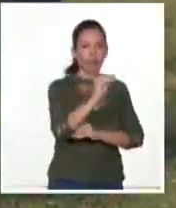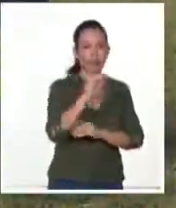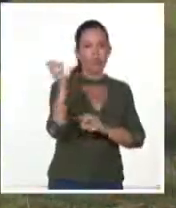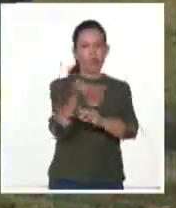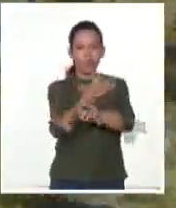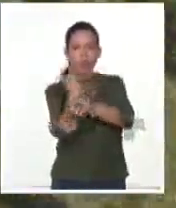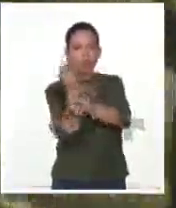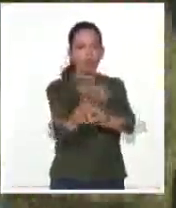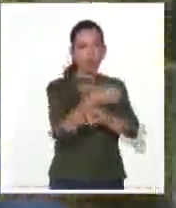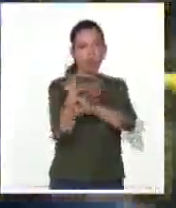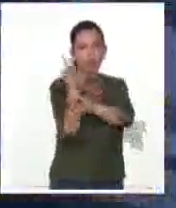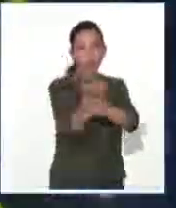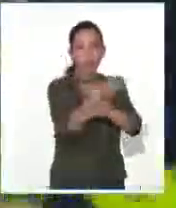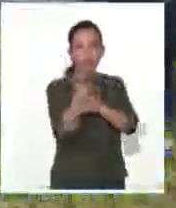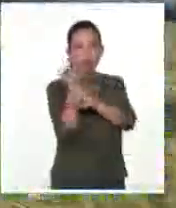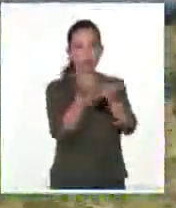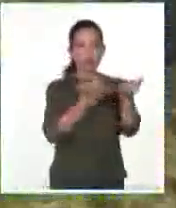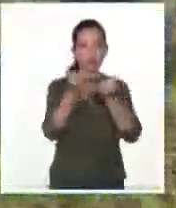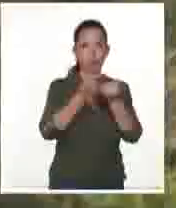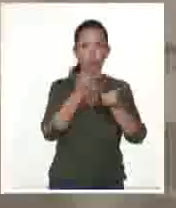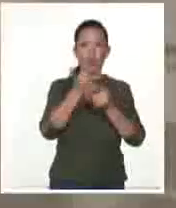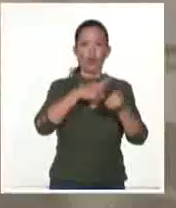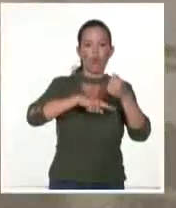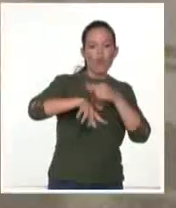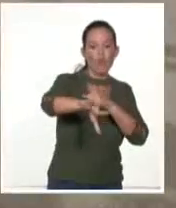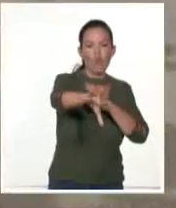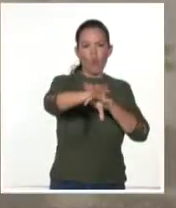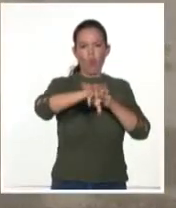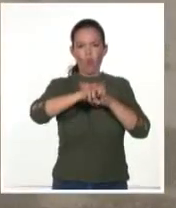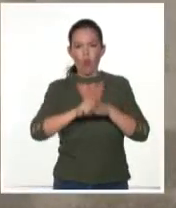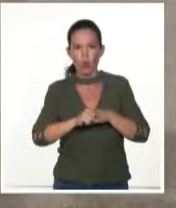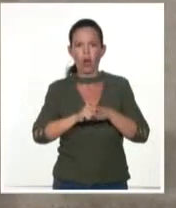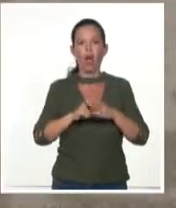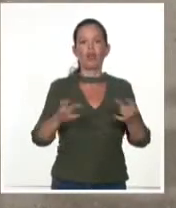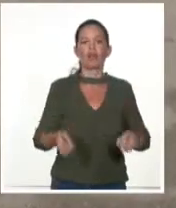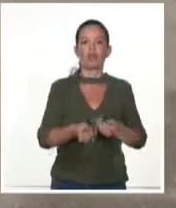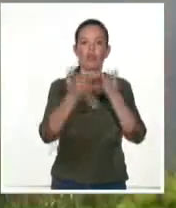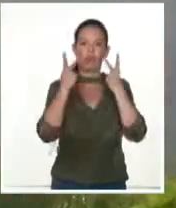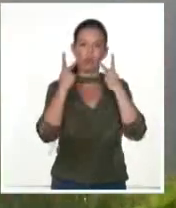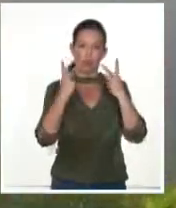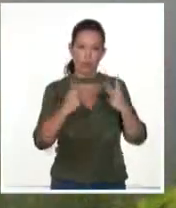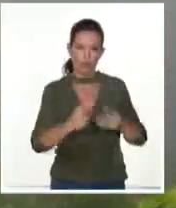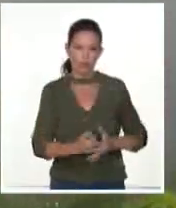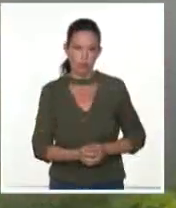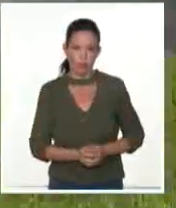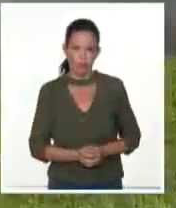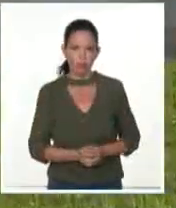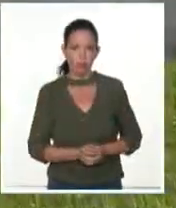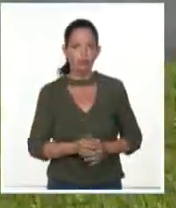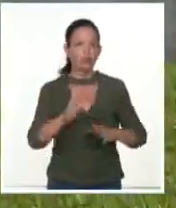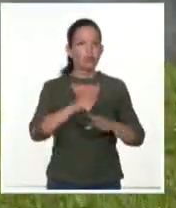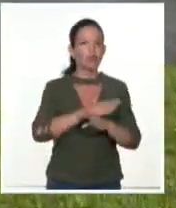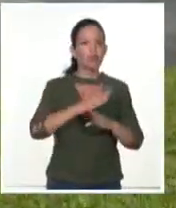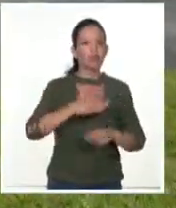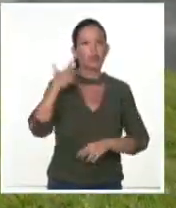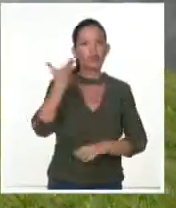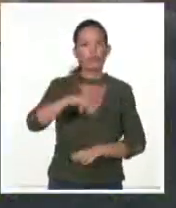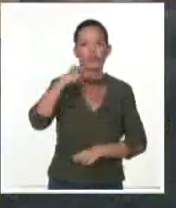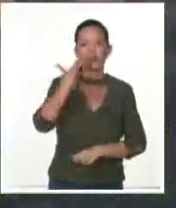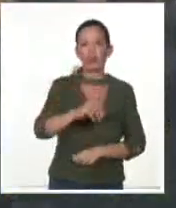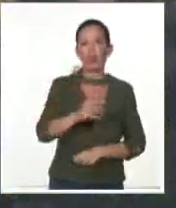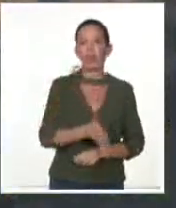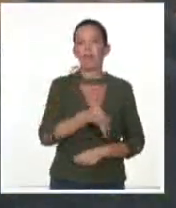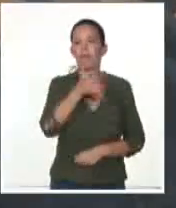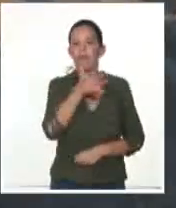emergencia, evacuar pasajeros y garantizar el reinicio seguro de las operaciones. Actividades similares pusieron a prueba